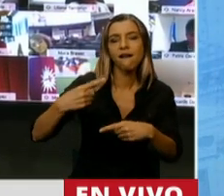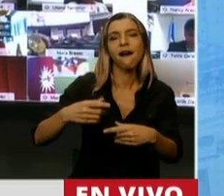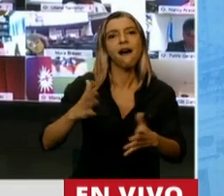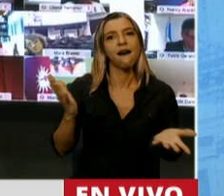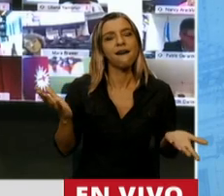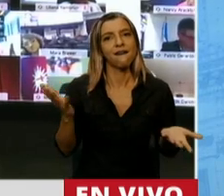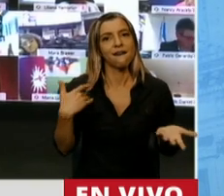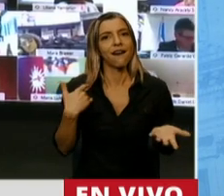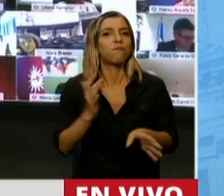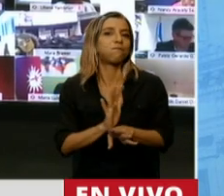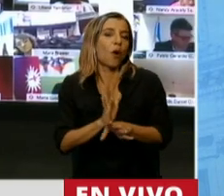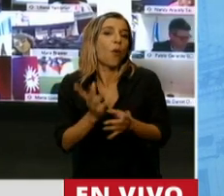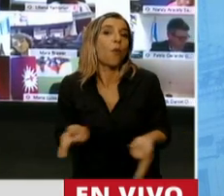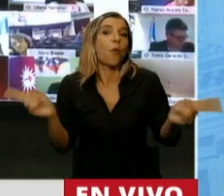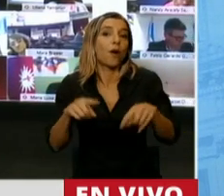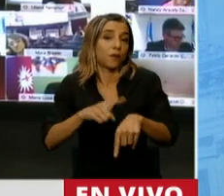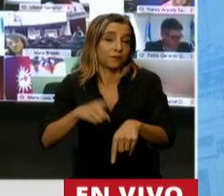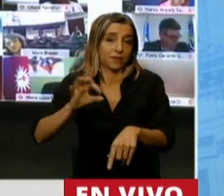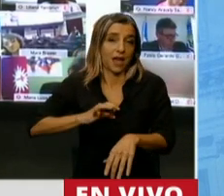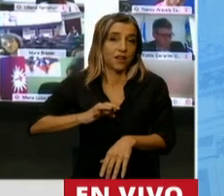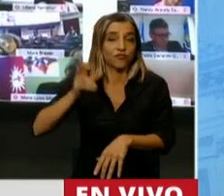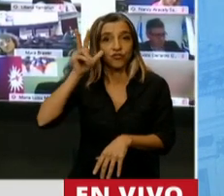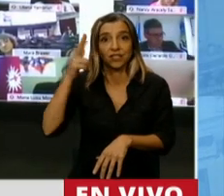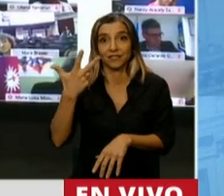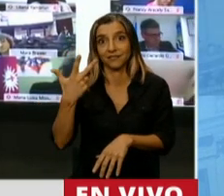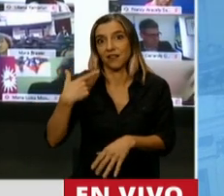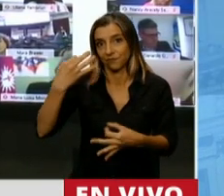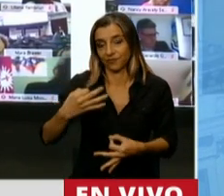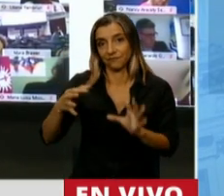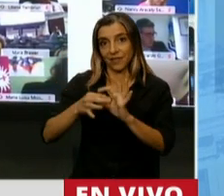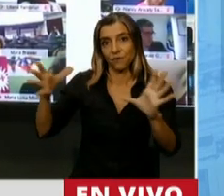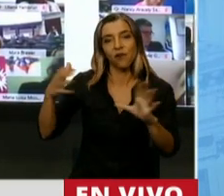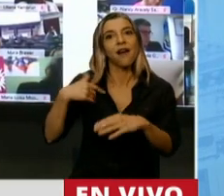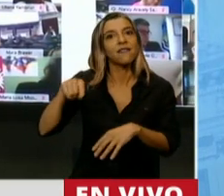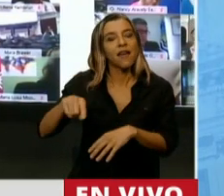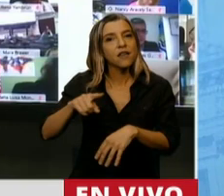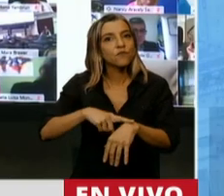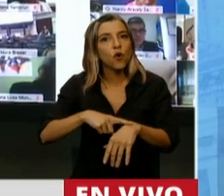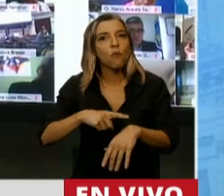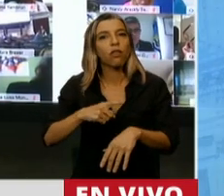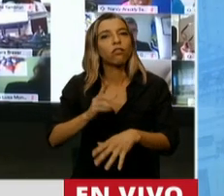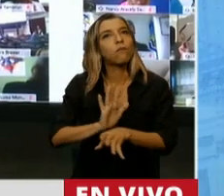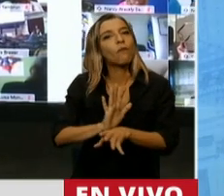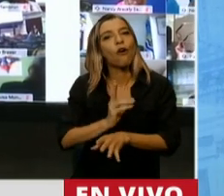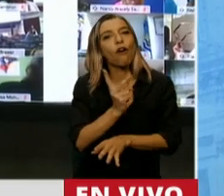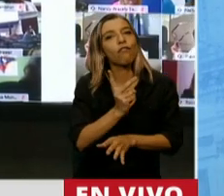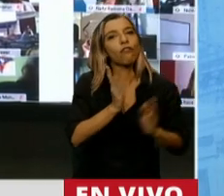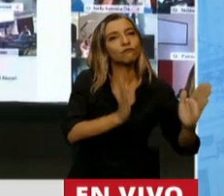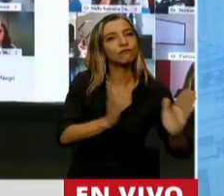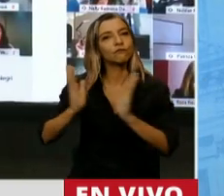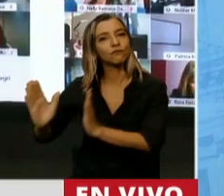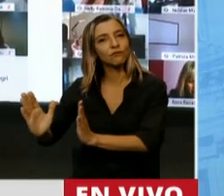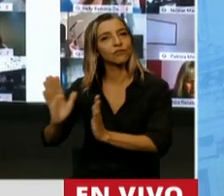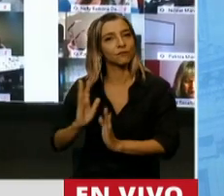que se refundó en el 83, de toda una generación. Hubo dos momentos en la democracia argentina en